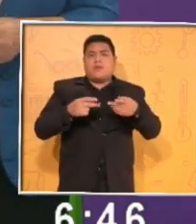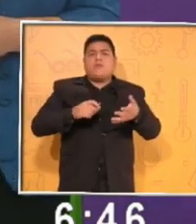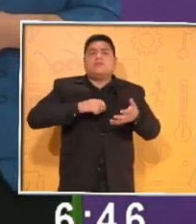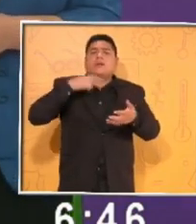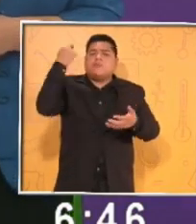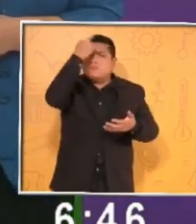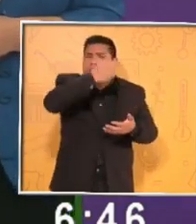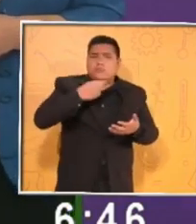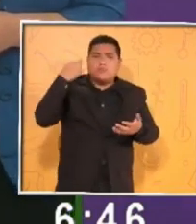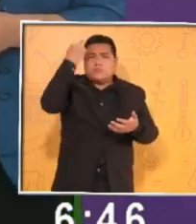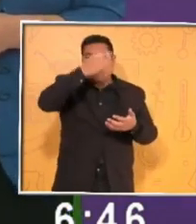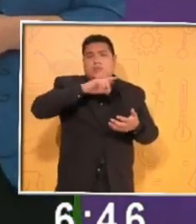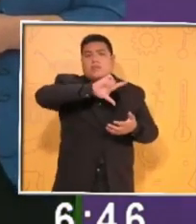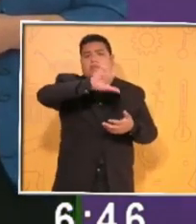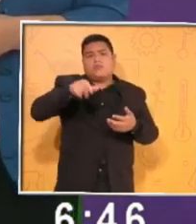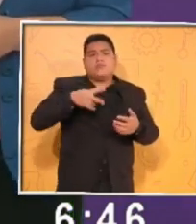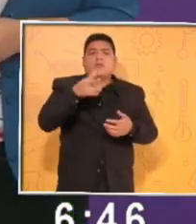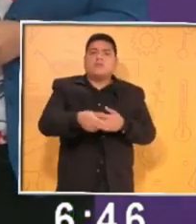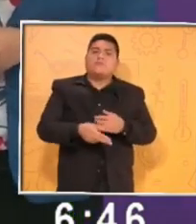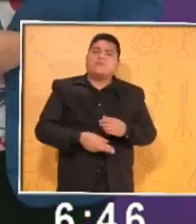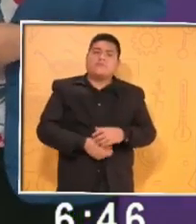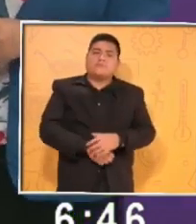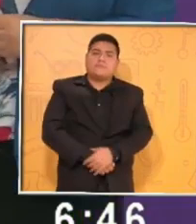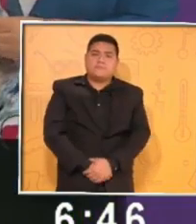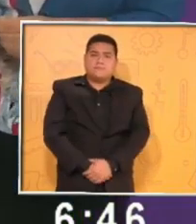revisar después del corte.